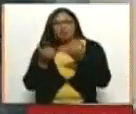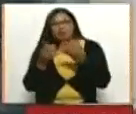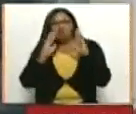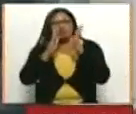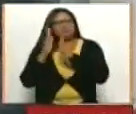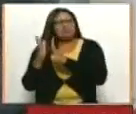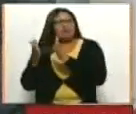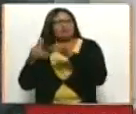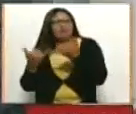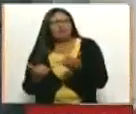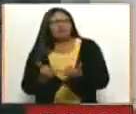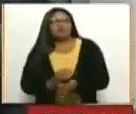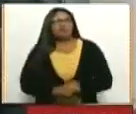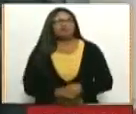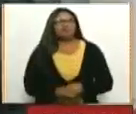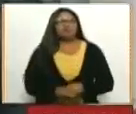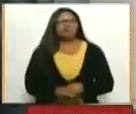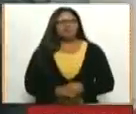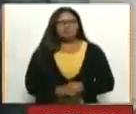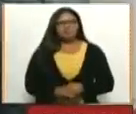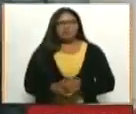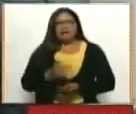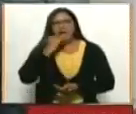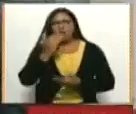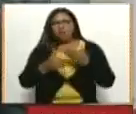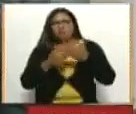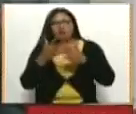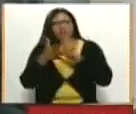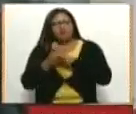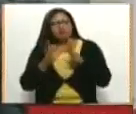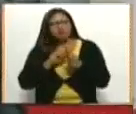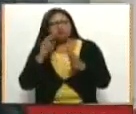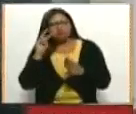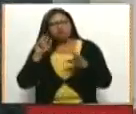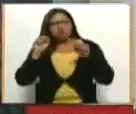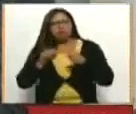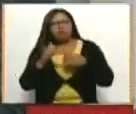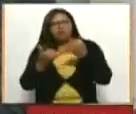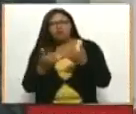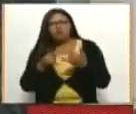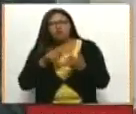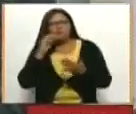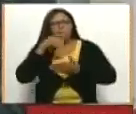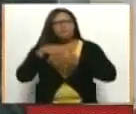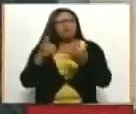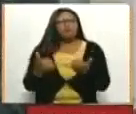para hacerlo. Es algo más terrenal, algo más de acá. Es más lo de nosotros. Claro, y ahí sí lo que se tendría que poner